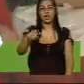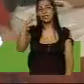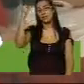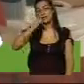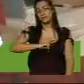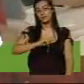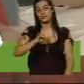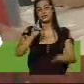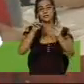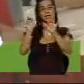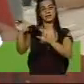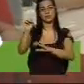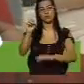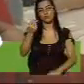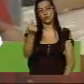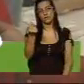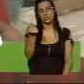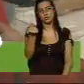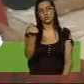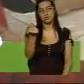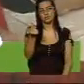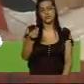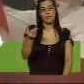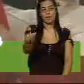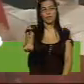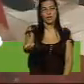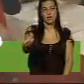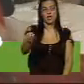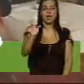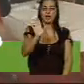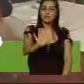de 600 bolívares. Entonces, eso es lo que reciben